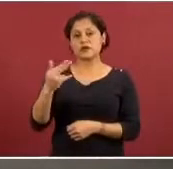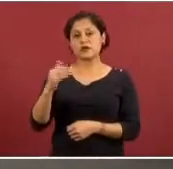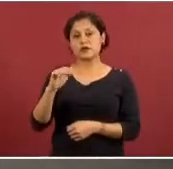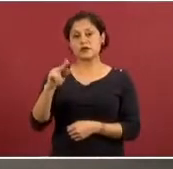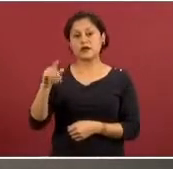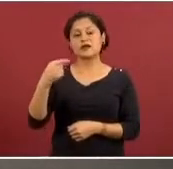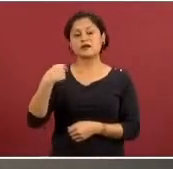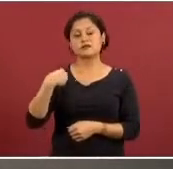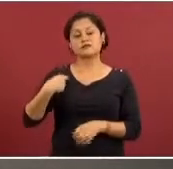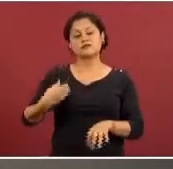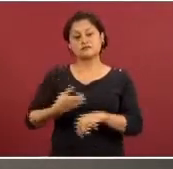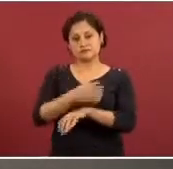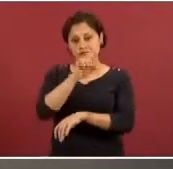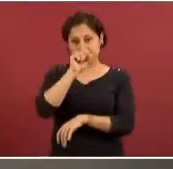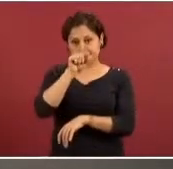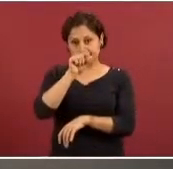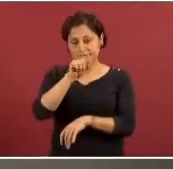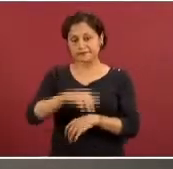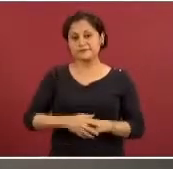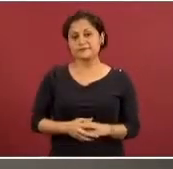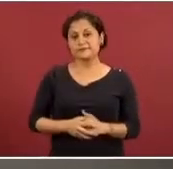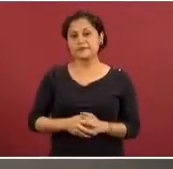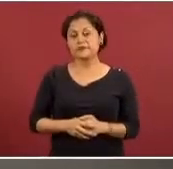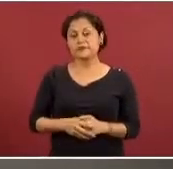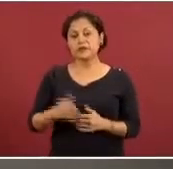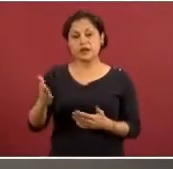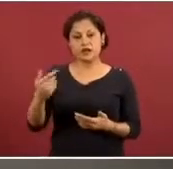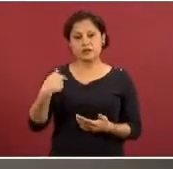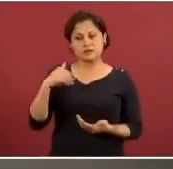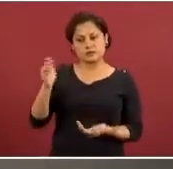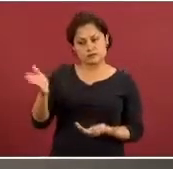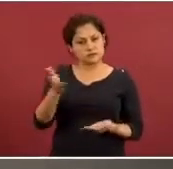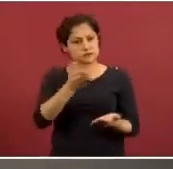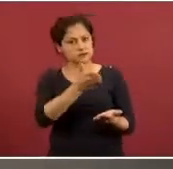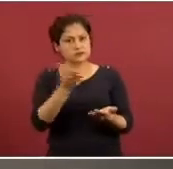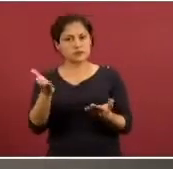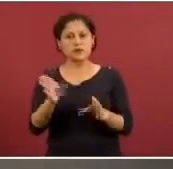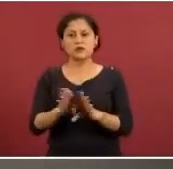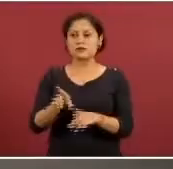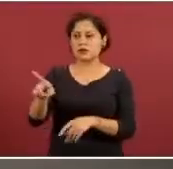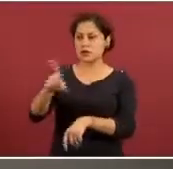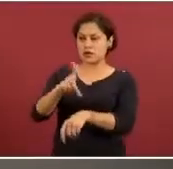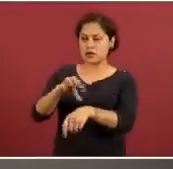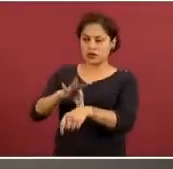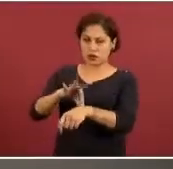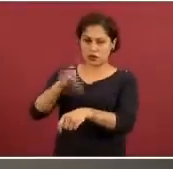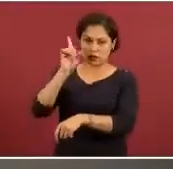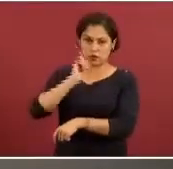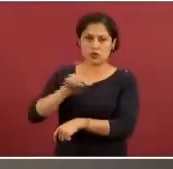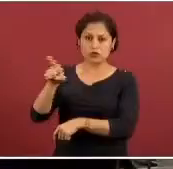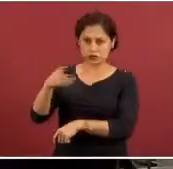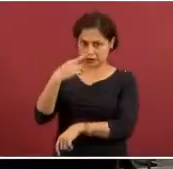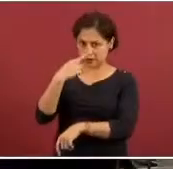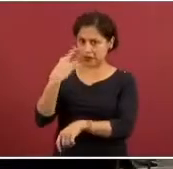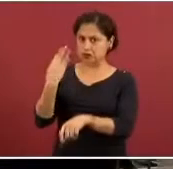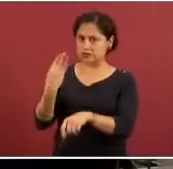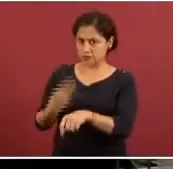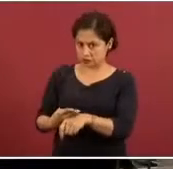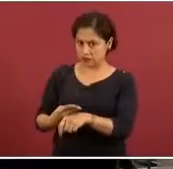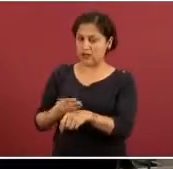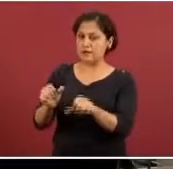¿Le digo las preguntas a la doctora Ana Lucía o a usted? Doctor, usted como responsable de la dirección de la unidad de